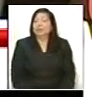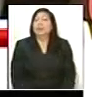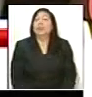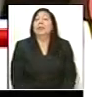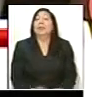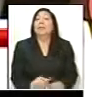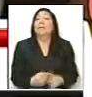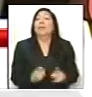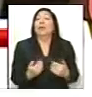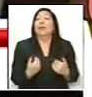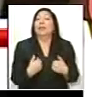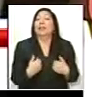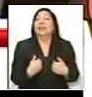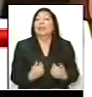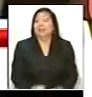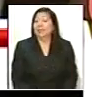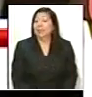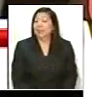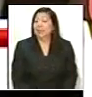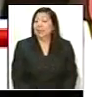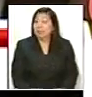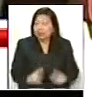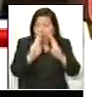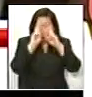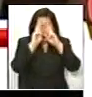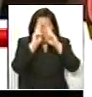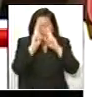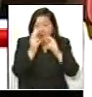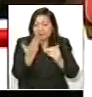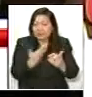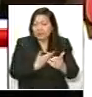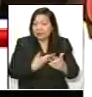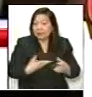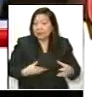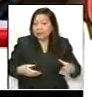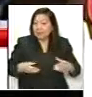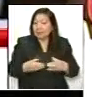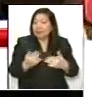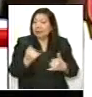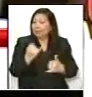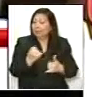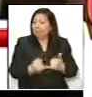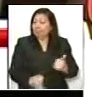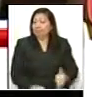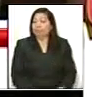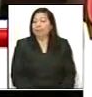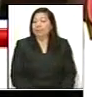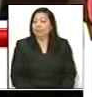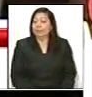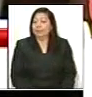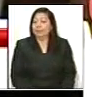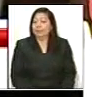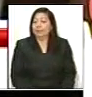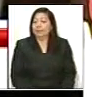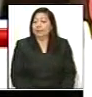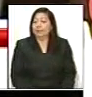embargo, tenemos, yo soy absolutamente respetuosa porque solo presido esta comisión y ya se acaba, felizmente, en poco tiempo,